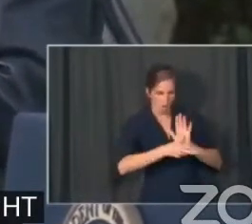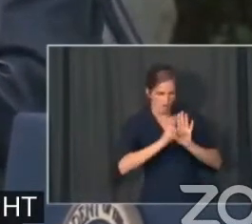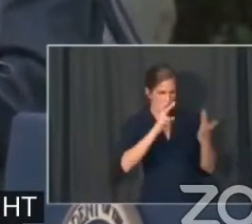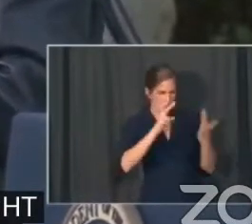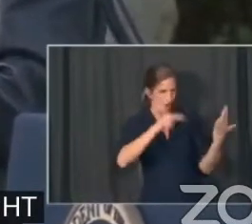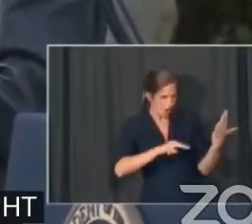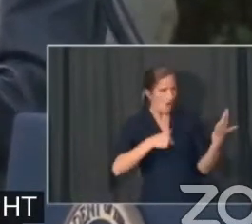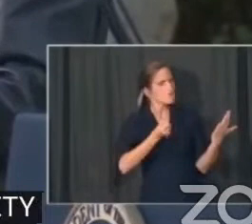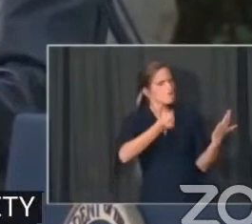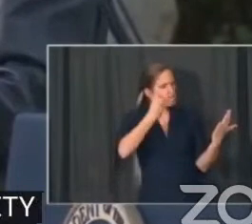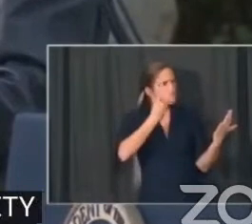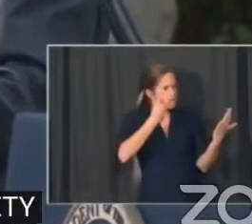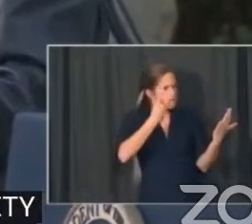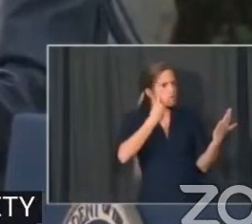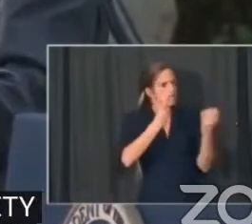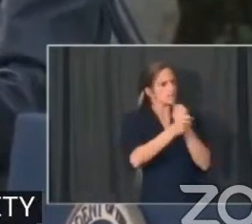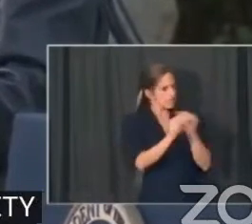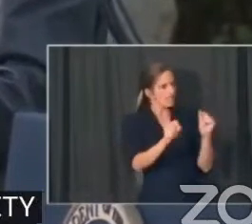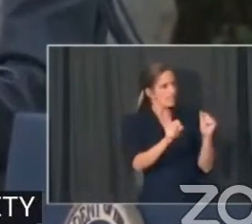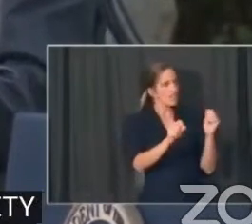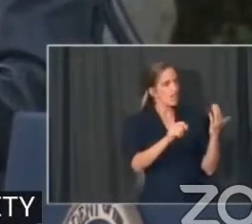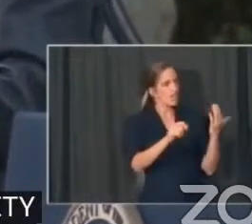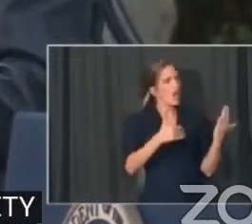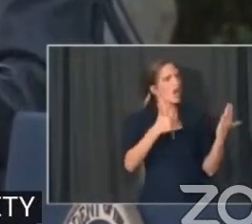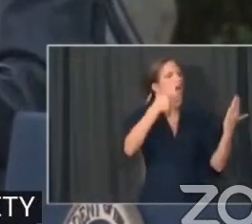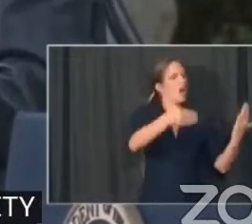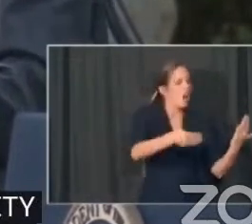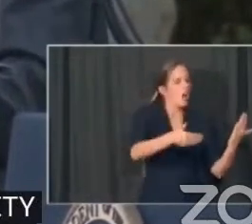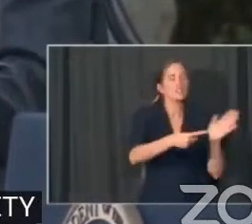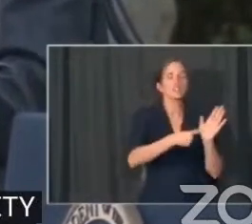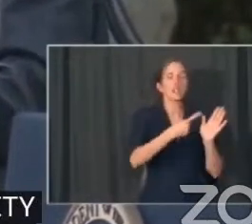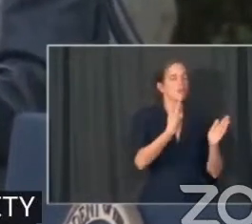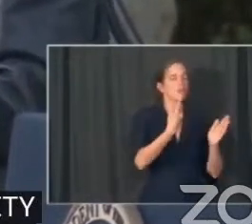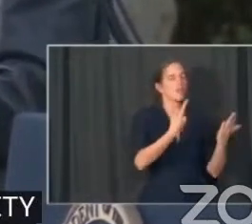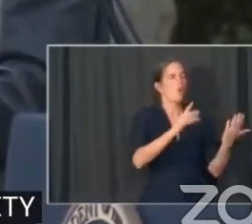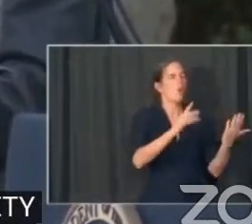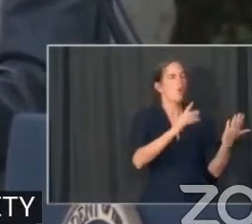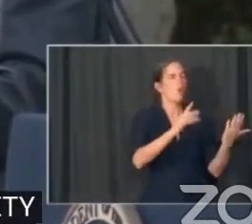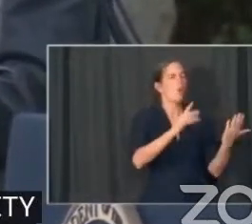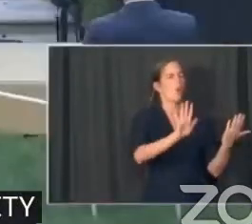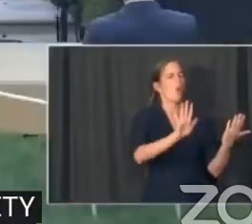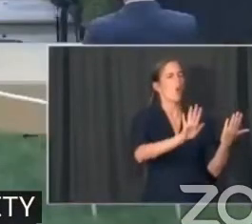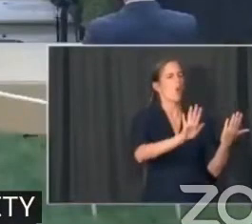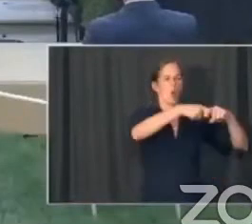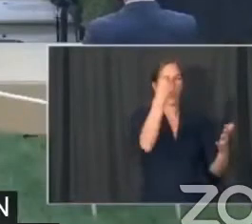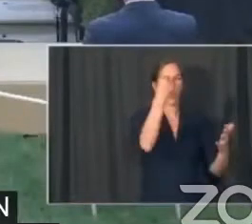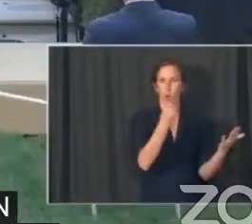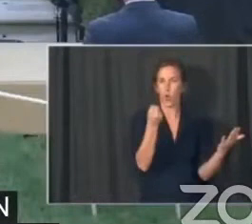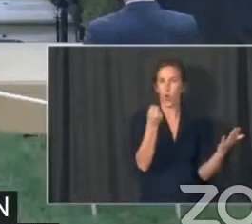nos da luz verde para ir a los tratamientos clínicos, de información segura, el monitoreo.